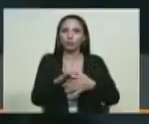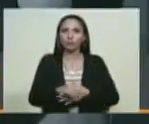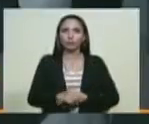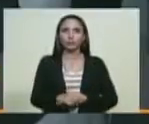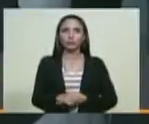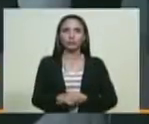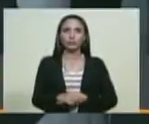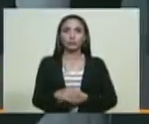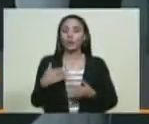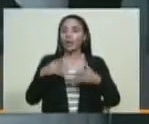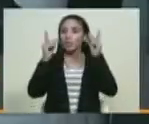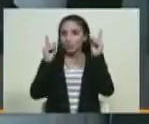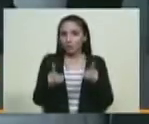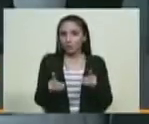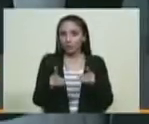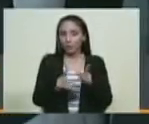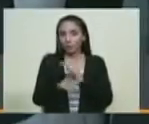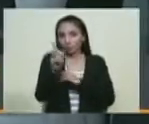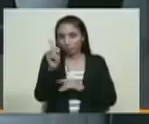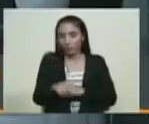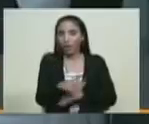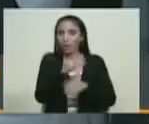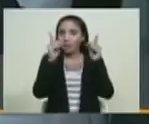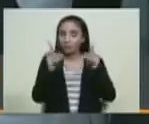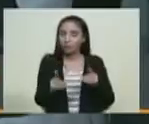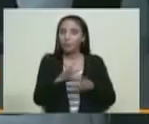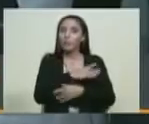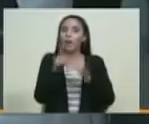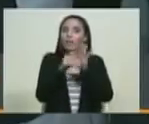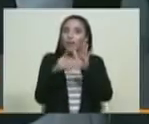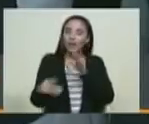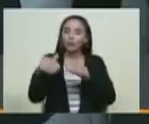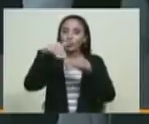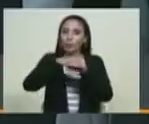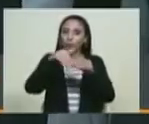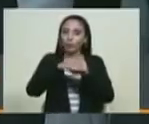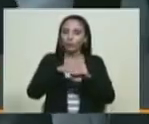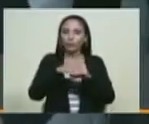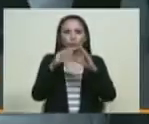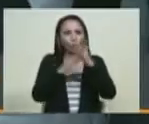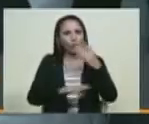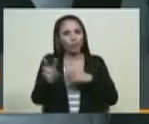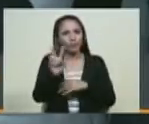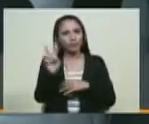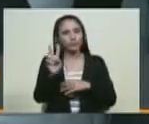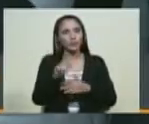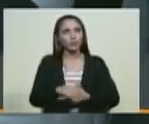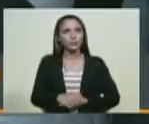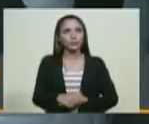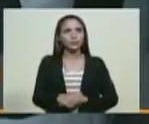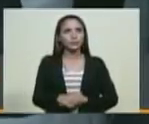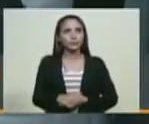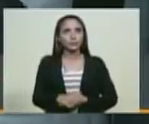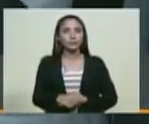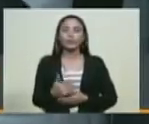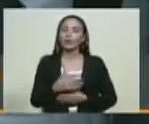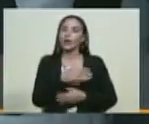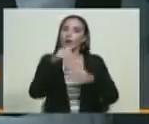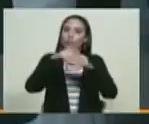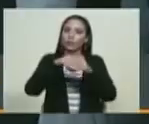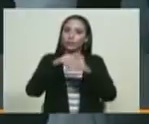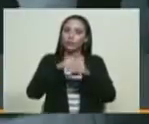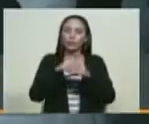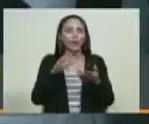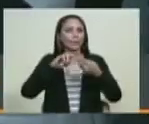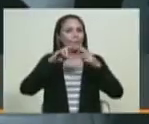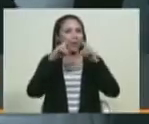y decidido a hacer valer el derecho del pueblo venezolano a acudir a las elecciones en